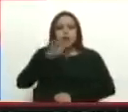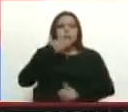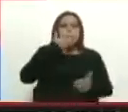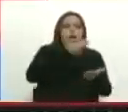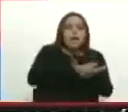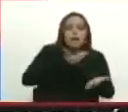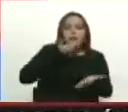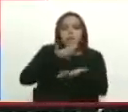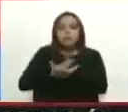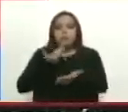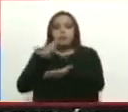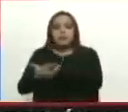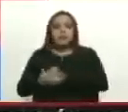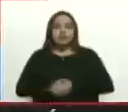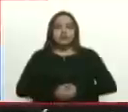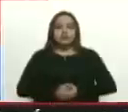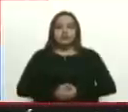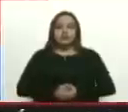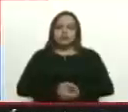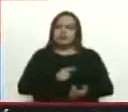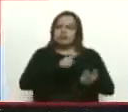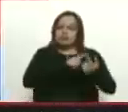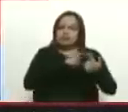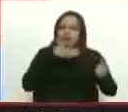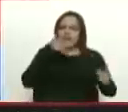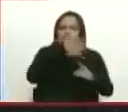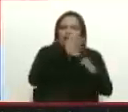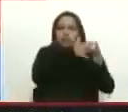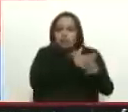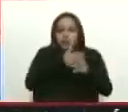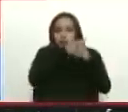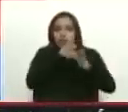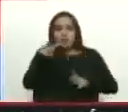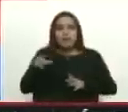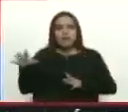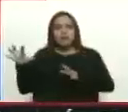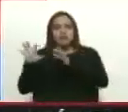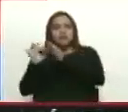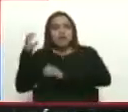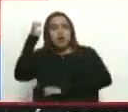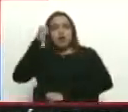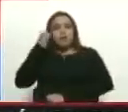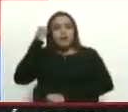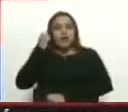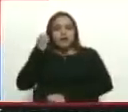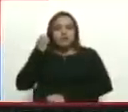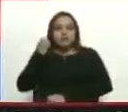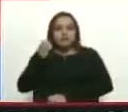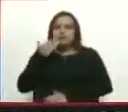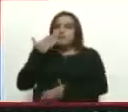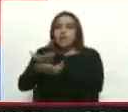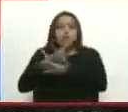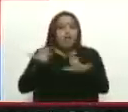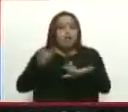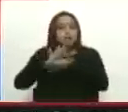reclamándole no solo a Estados Unidos, sino a la Unión Europea, el bloqueo contra nuestro país, el robo de nuestros